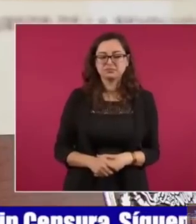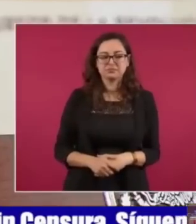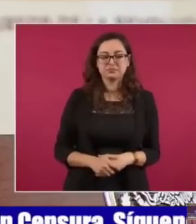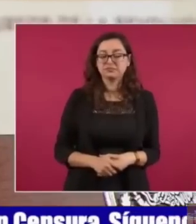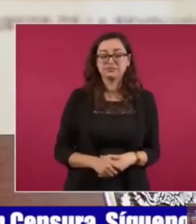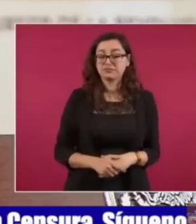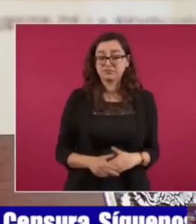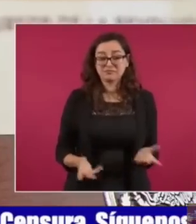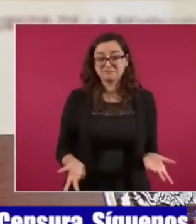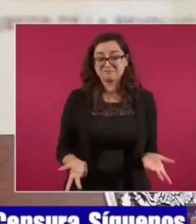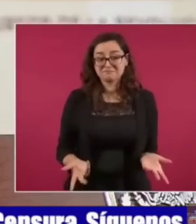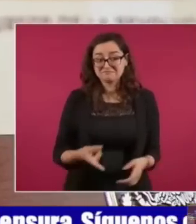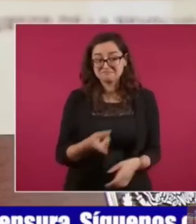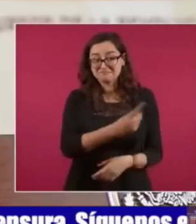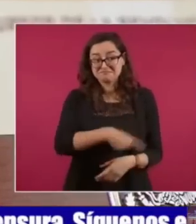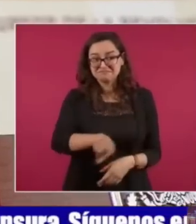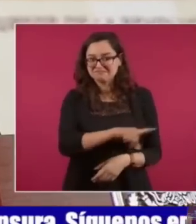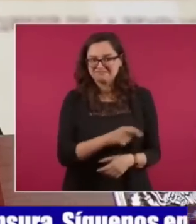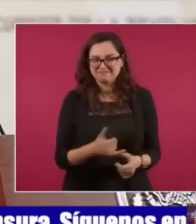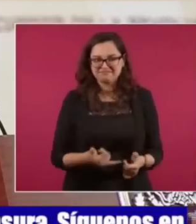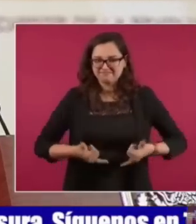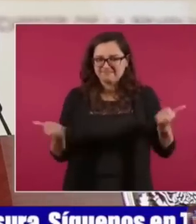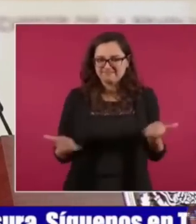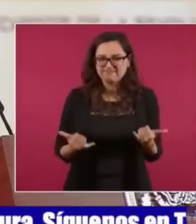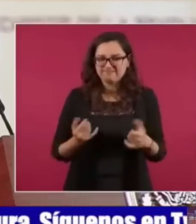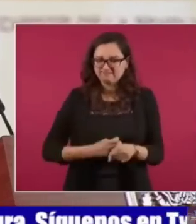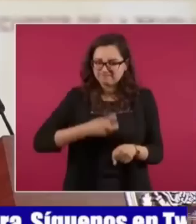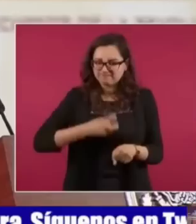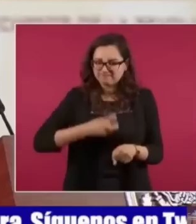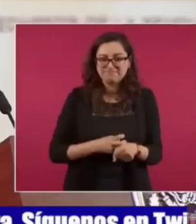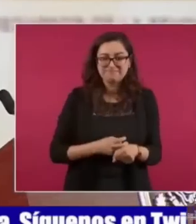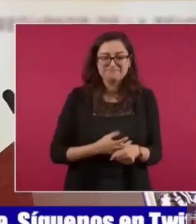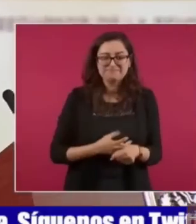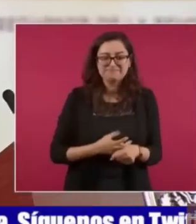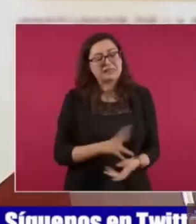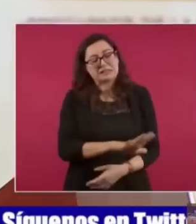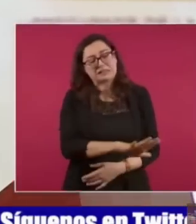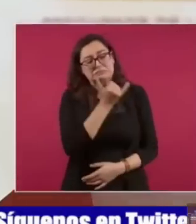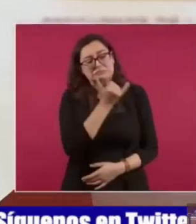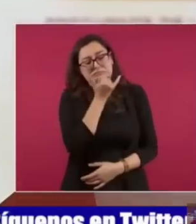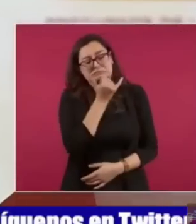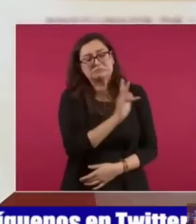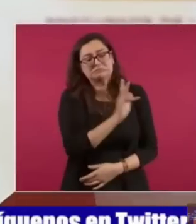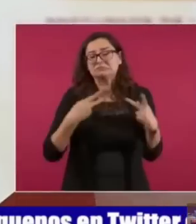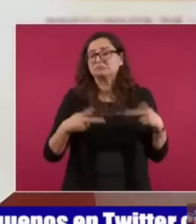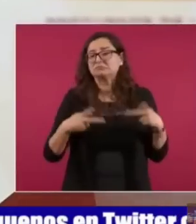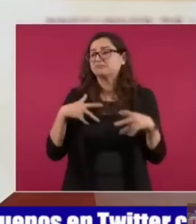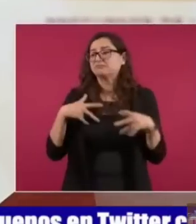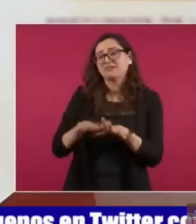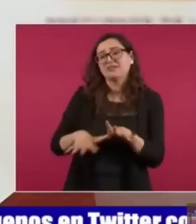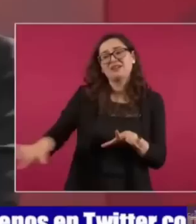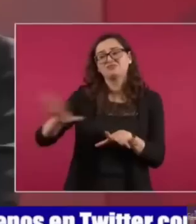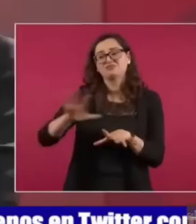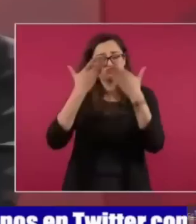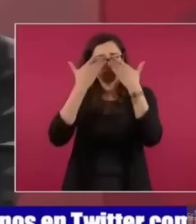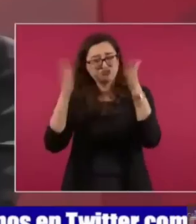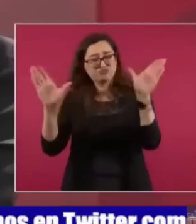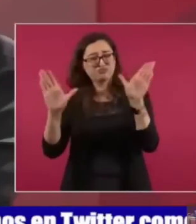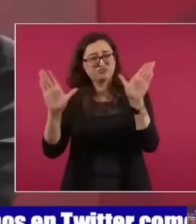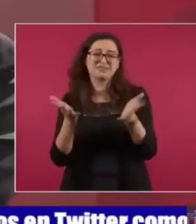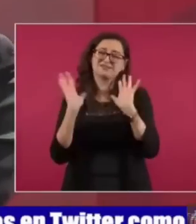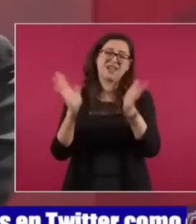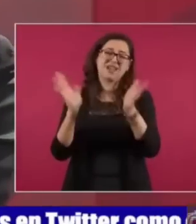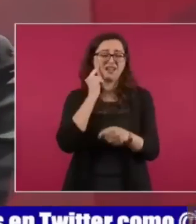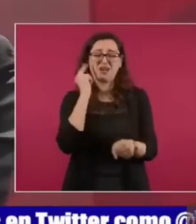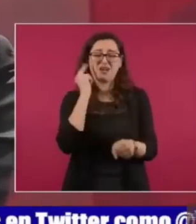un presidente honorable, como un presidente que no se ha corrompido con los recursos cuantiosos del poder,